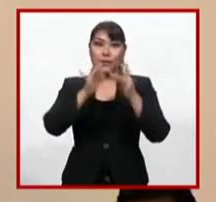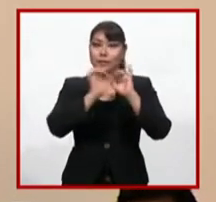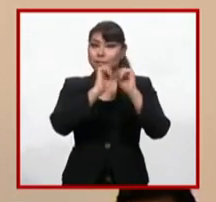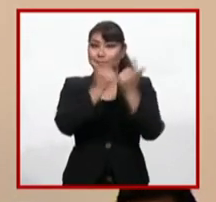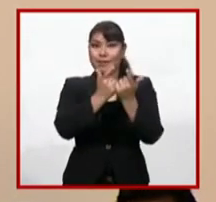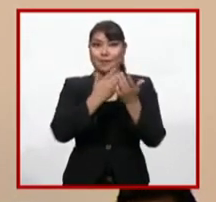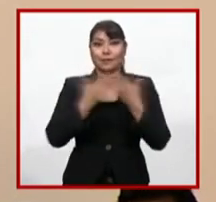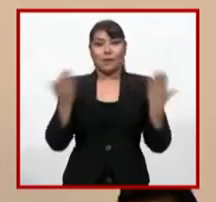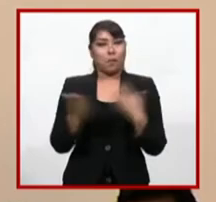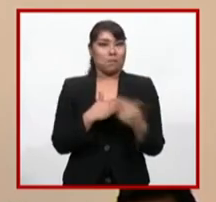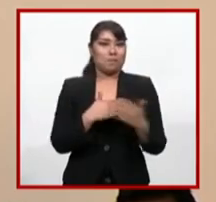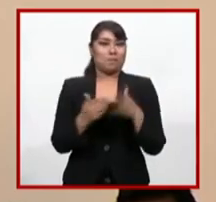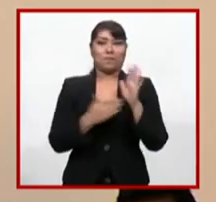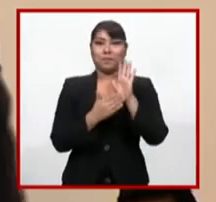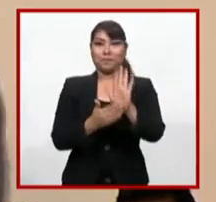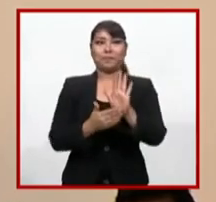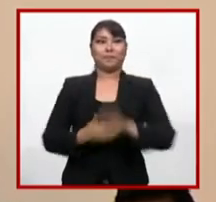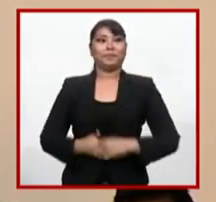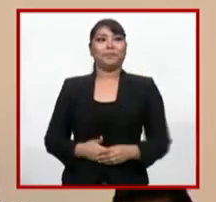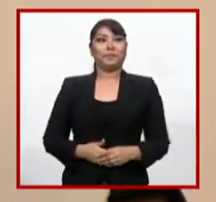platique.